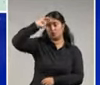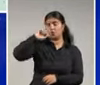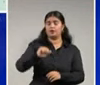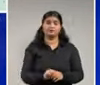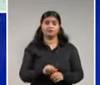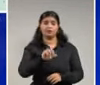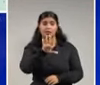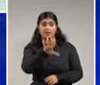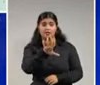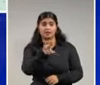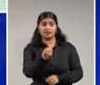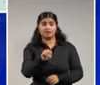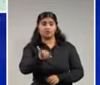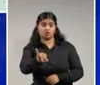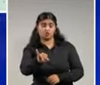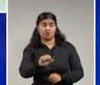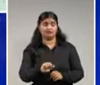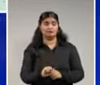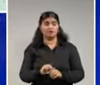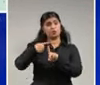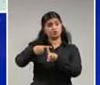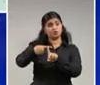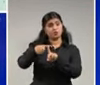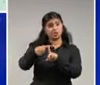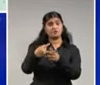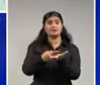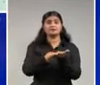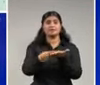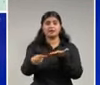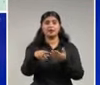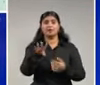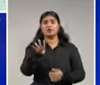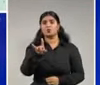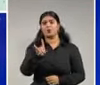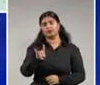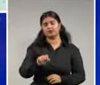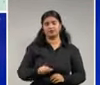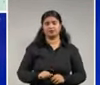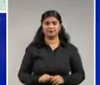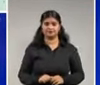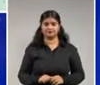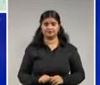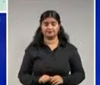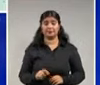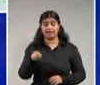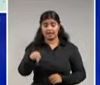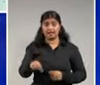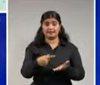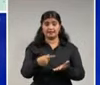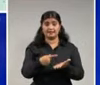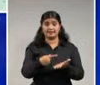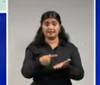anterior. Eso estamos hablando de 105 casos menos. El